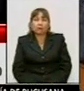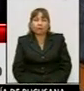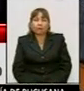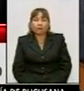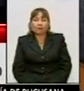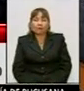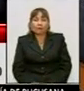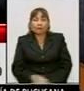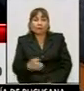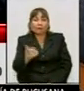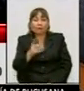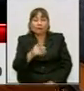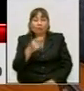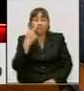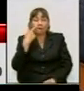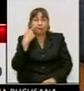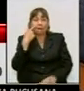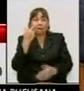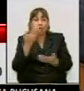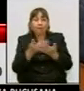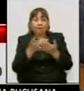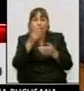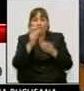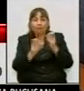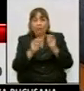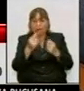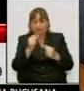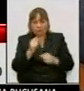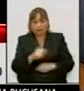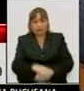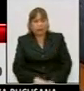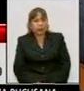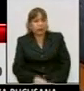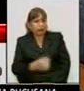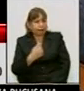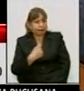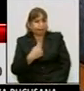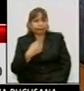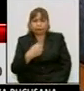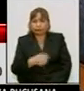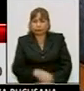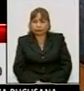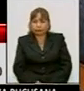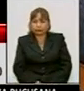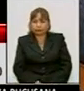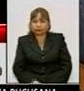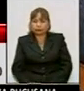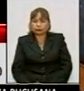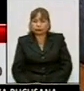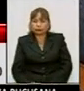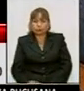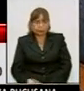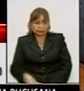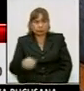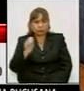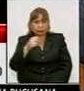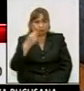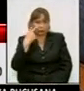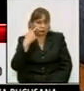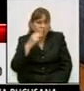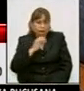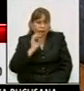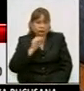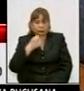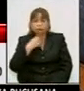¿No ha conocido en ninguna circunstancia a estas personas, a Félix Moreno, a Alexander Curi y a Juan Sotomayor? Sí, sí, yo no voy a